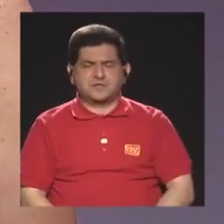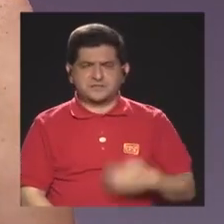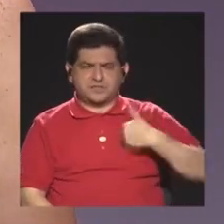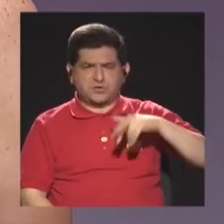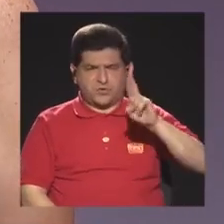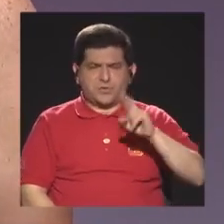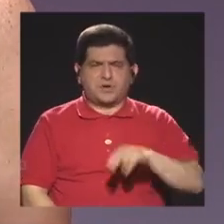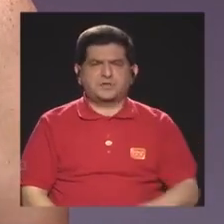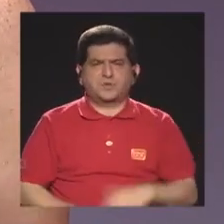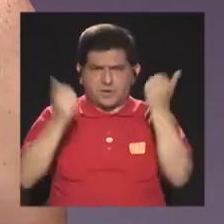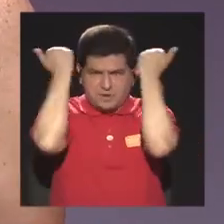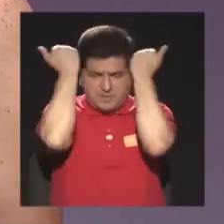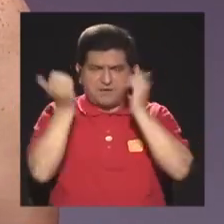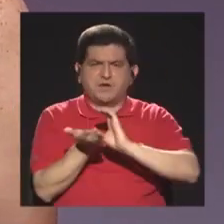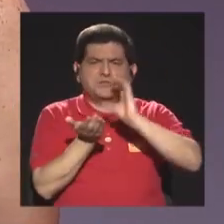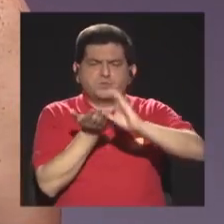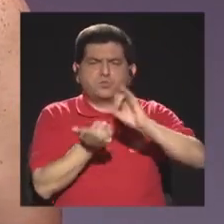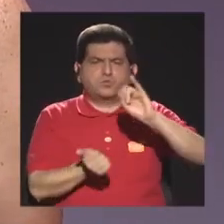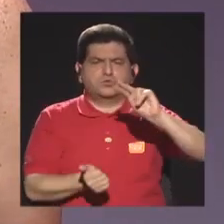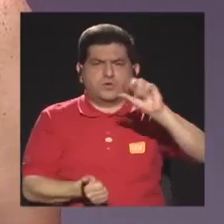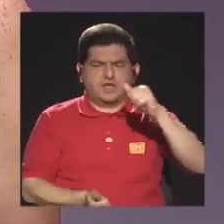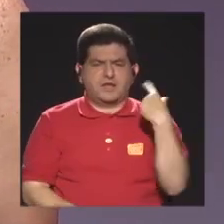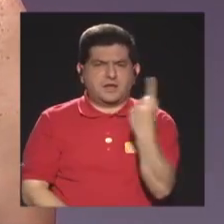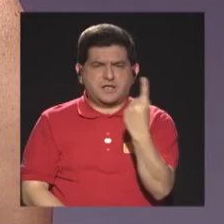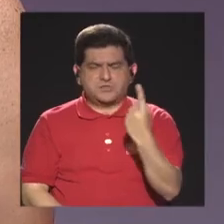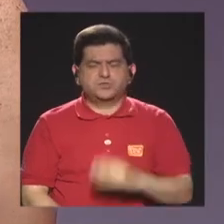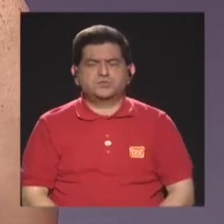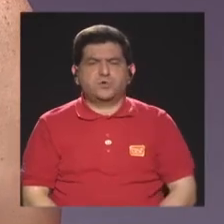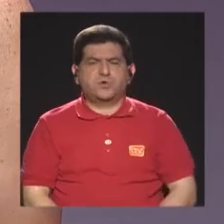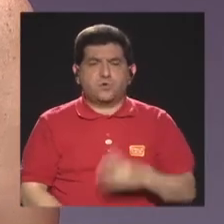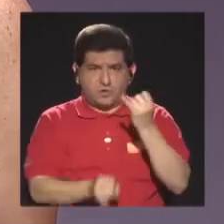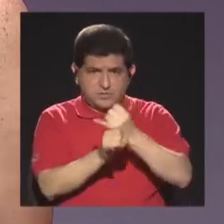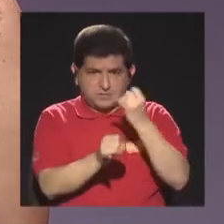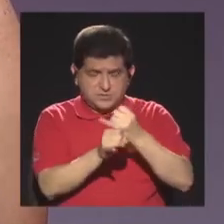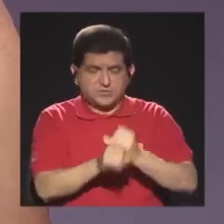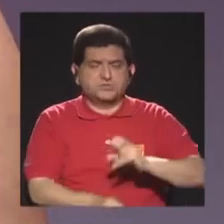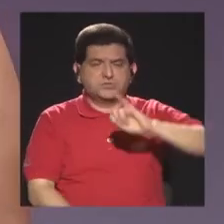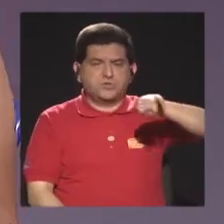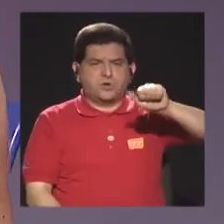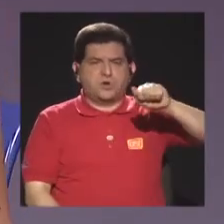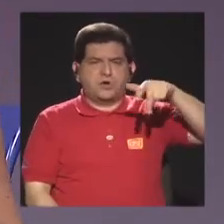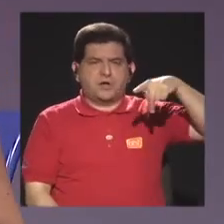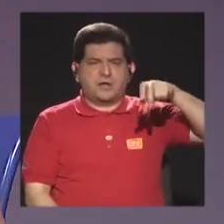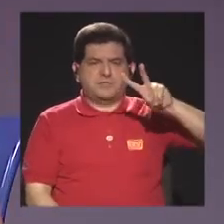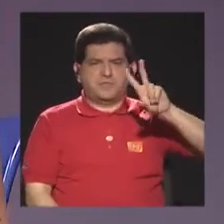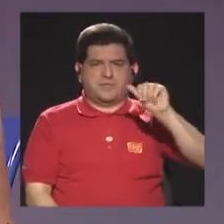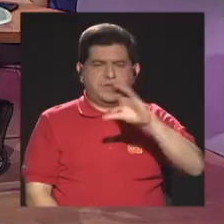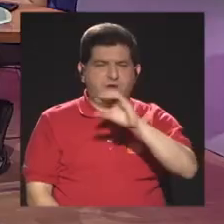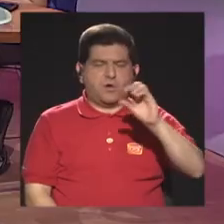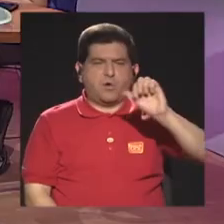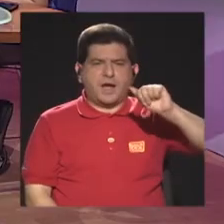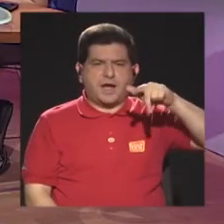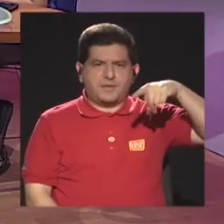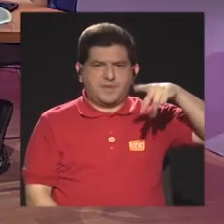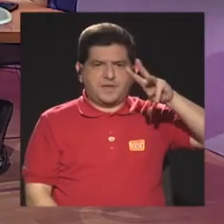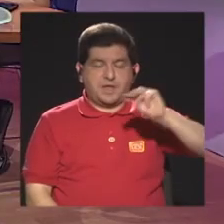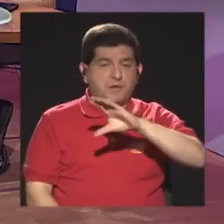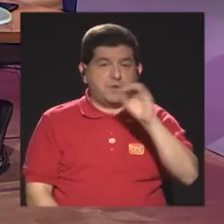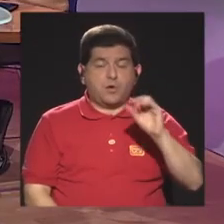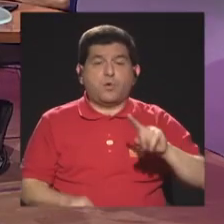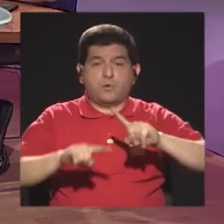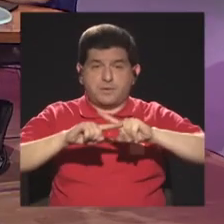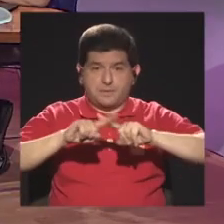¿Los cursos que va a impartir el INAH van a ser exclusivos para Habdeba o APM Terminals o abiertos al público? son